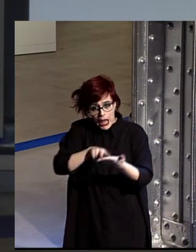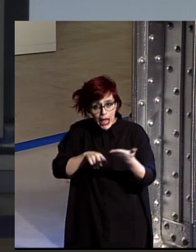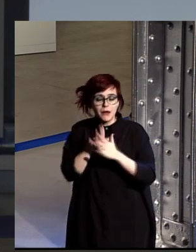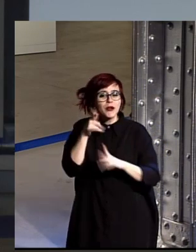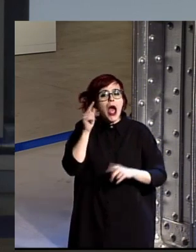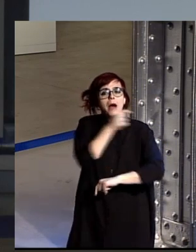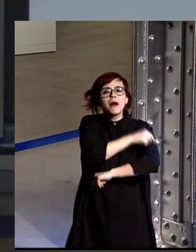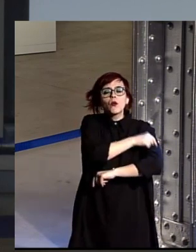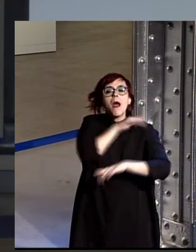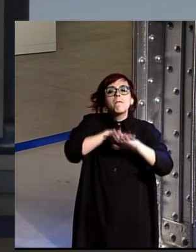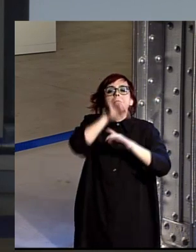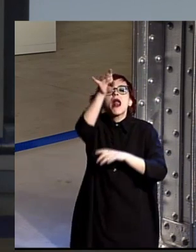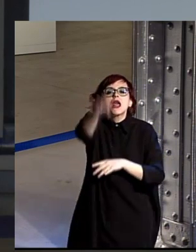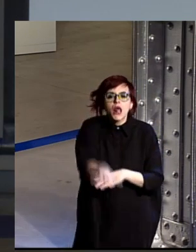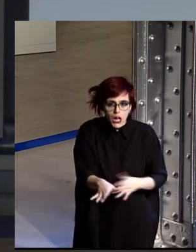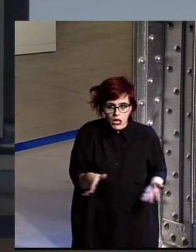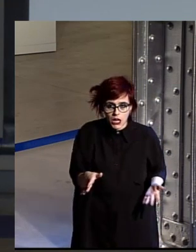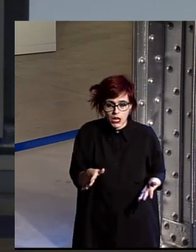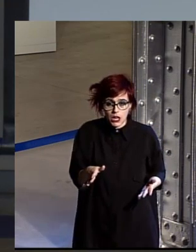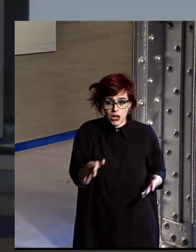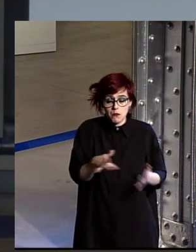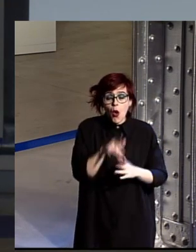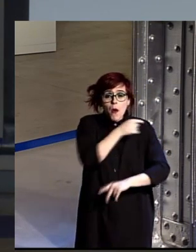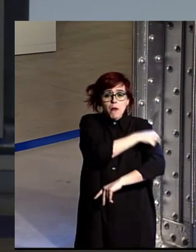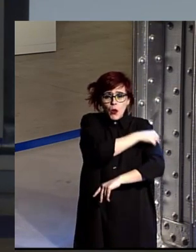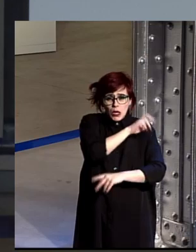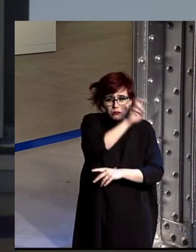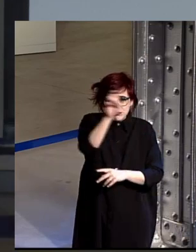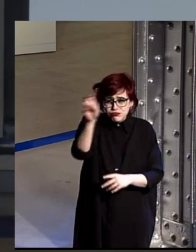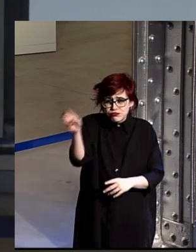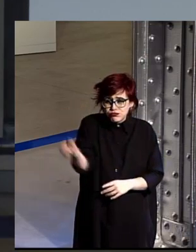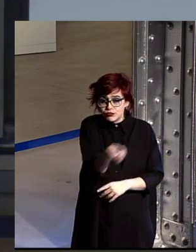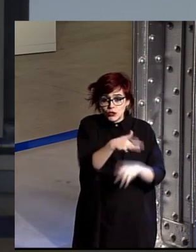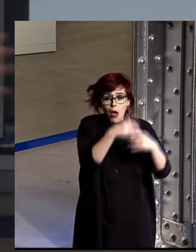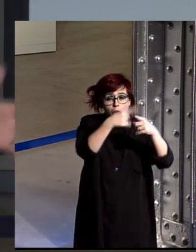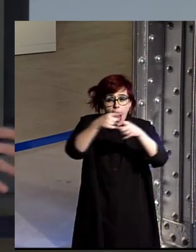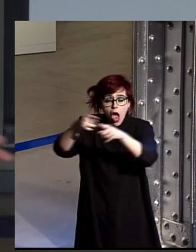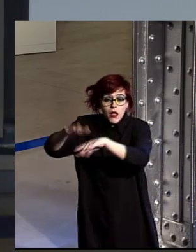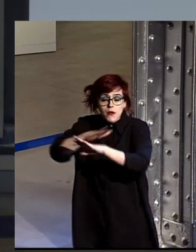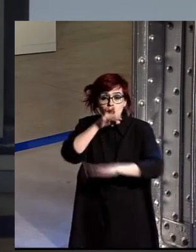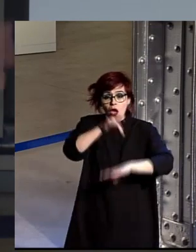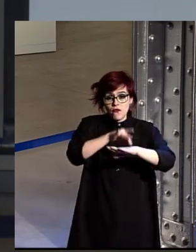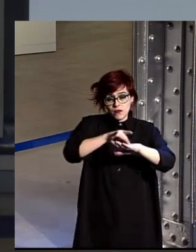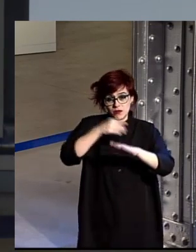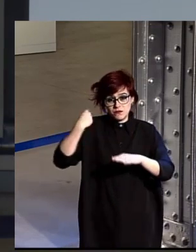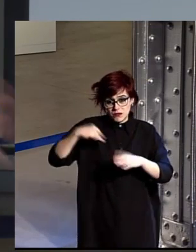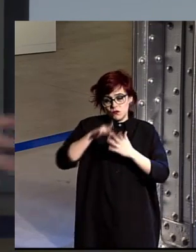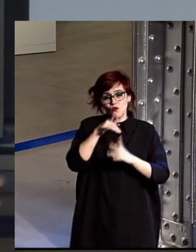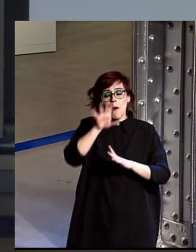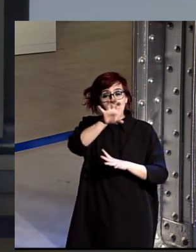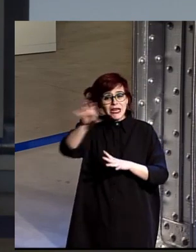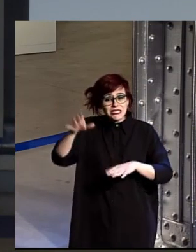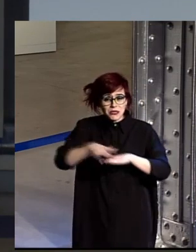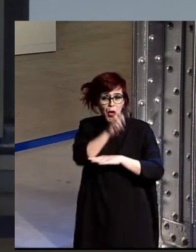pensar, lo primero es a quién va, a quién vamos a vacunar con esto. Porque hay muchos tipos de vacunas y son muy distintas. Y en este caso, enfermedades del tercer mundo, sabes que tienes que irte a